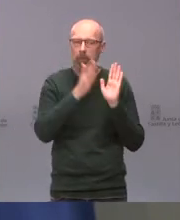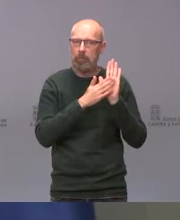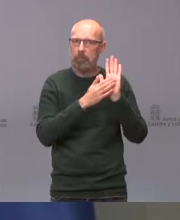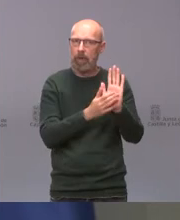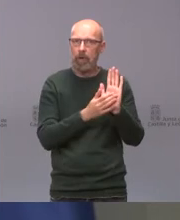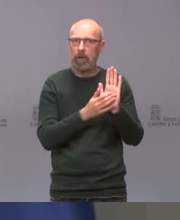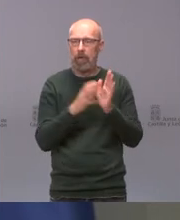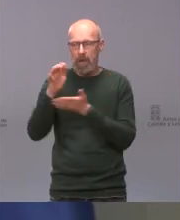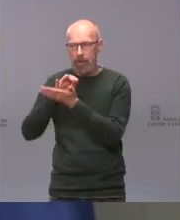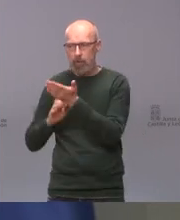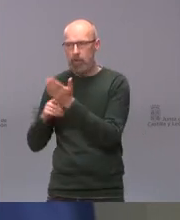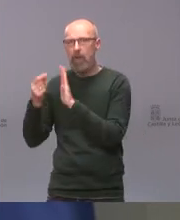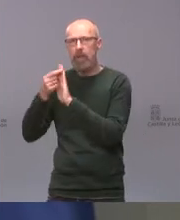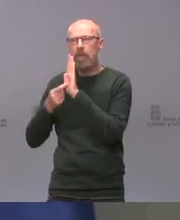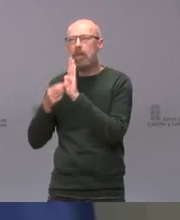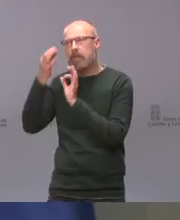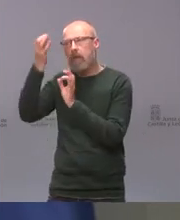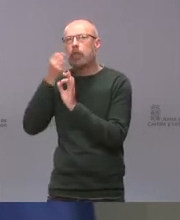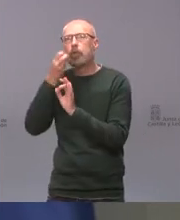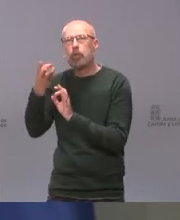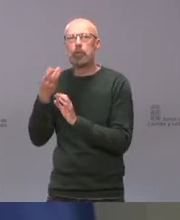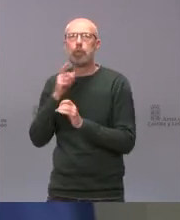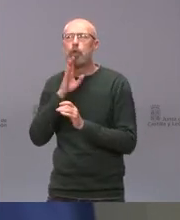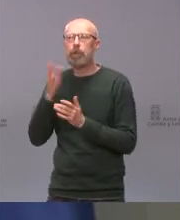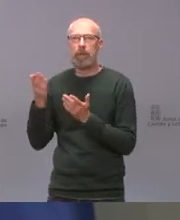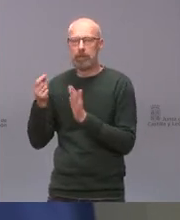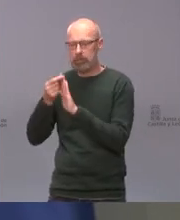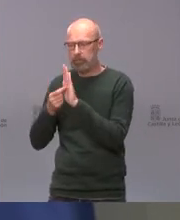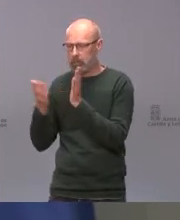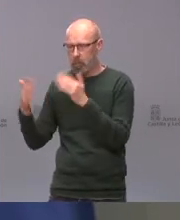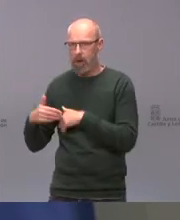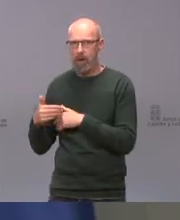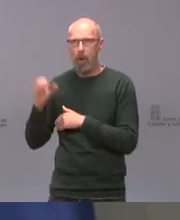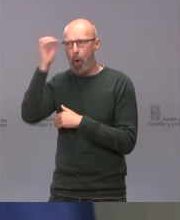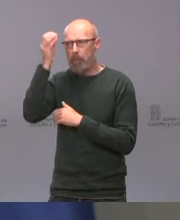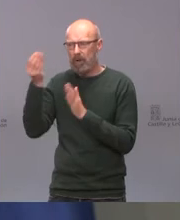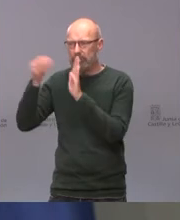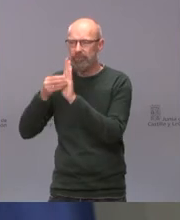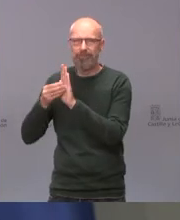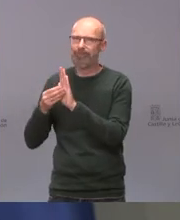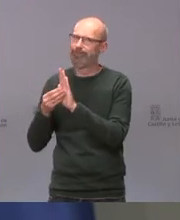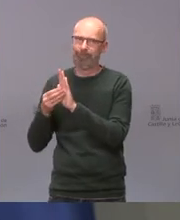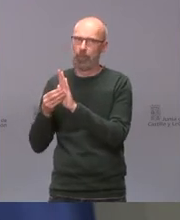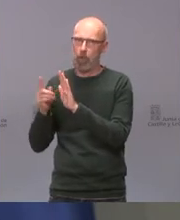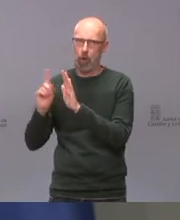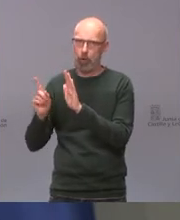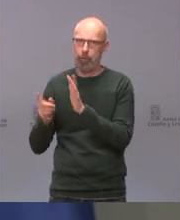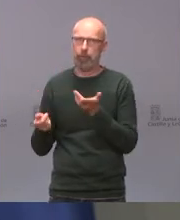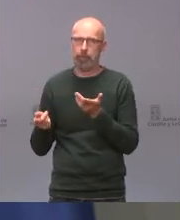espera evidencias, espera casos concretos, espera datos. No espera opiniones. Pero no